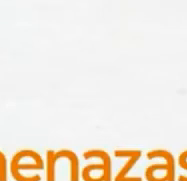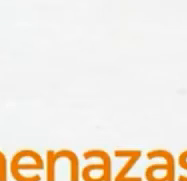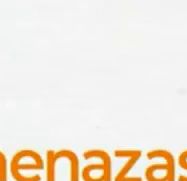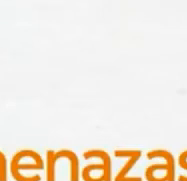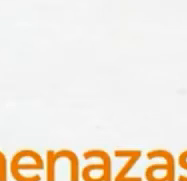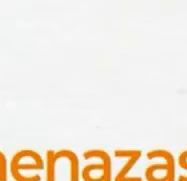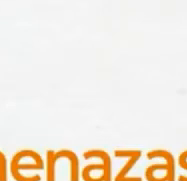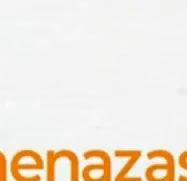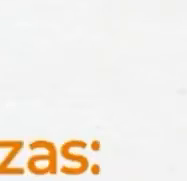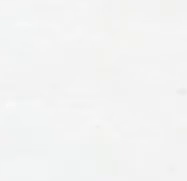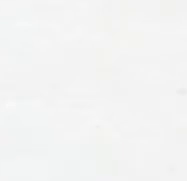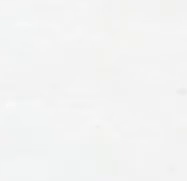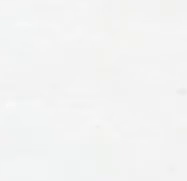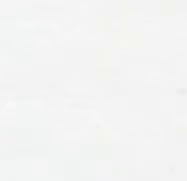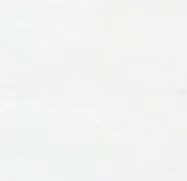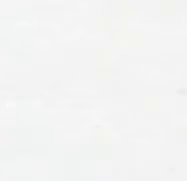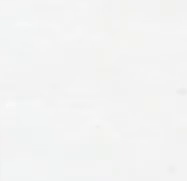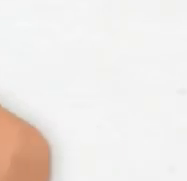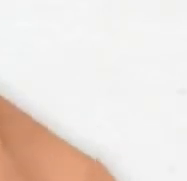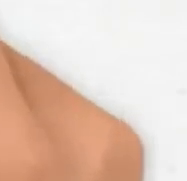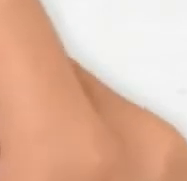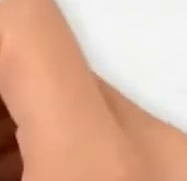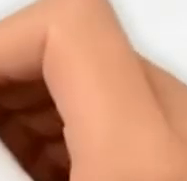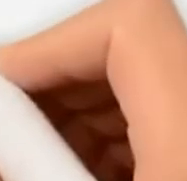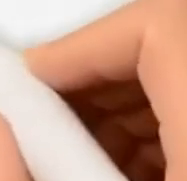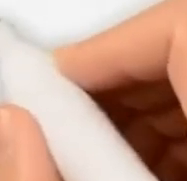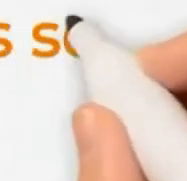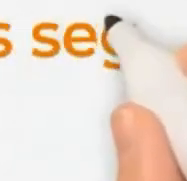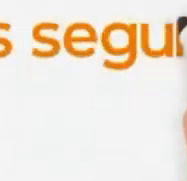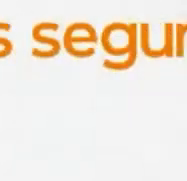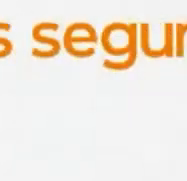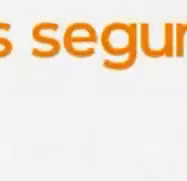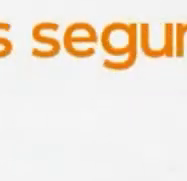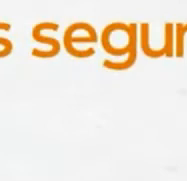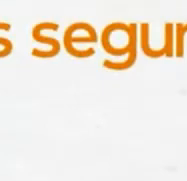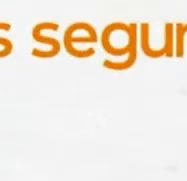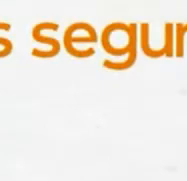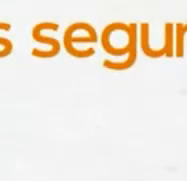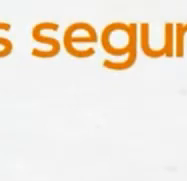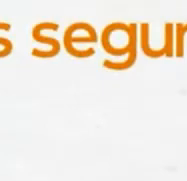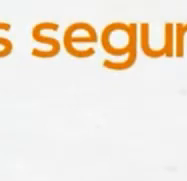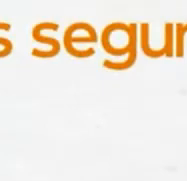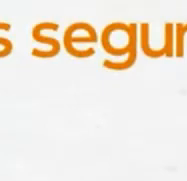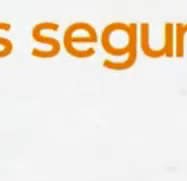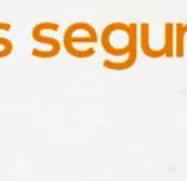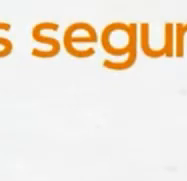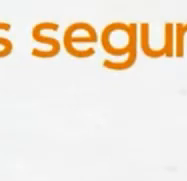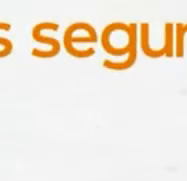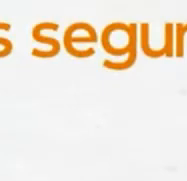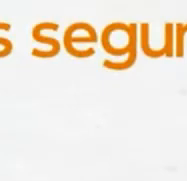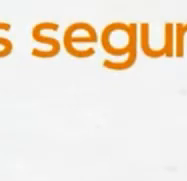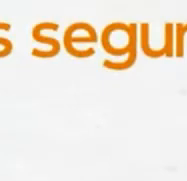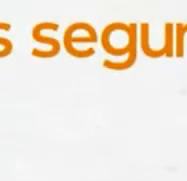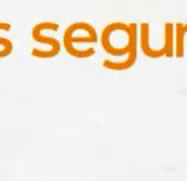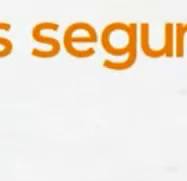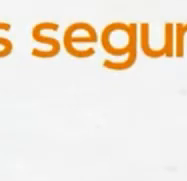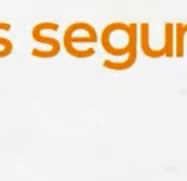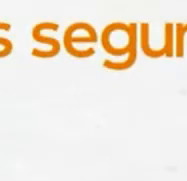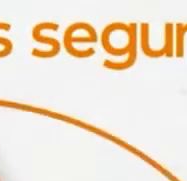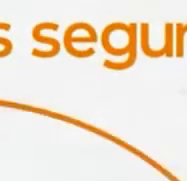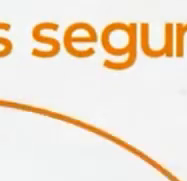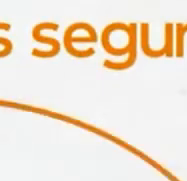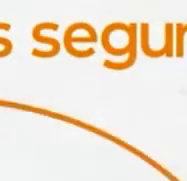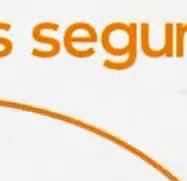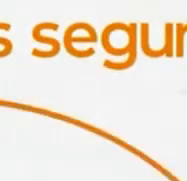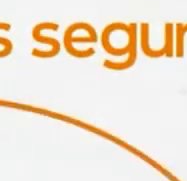de este tipo de noche. ¿Por qué es la opción de noche y qué nos va a aportar ese entrenamiento